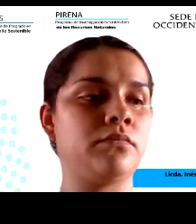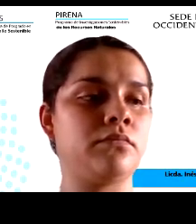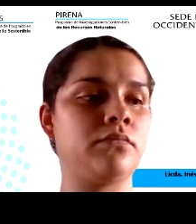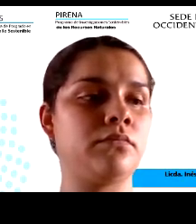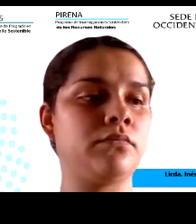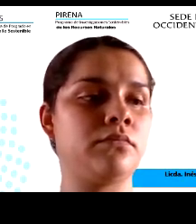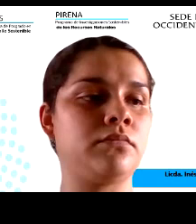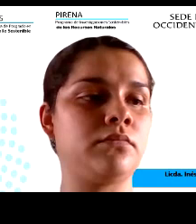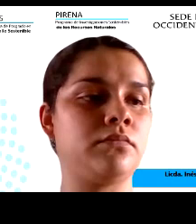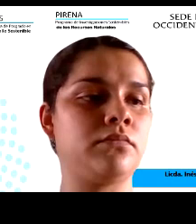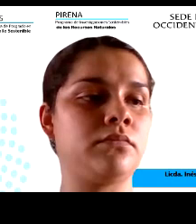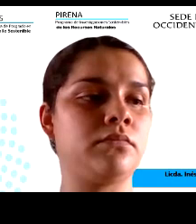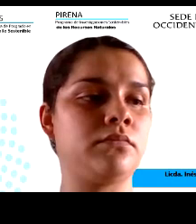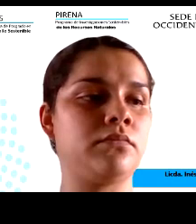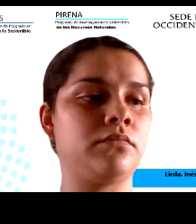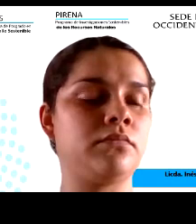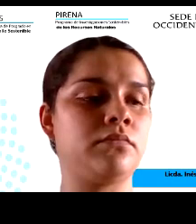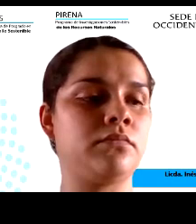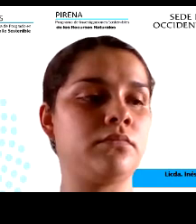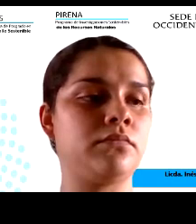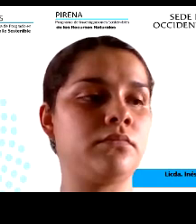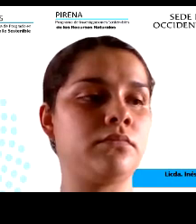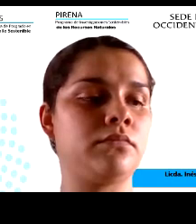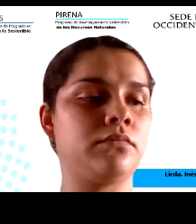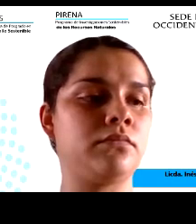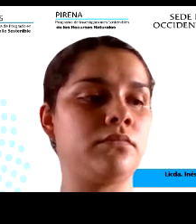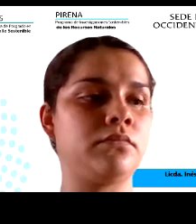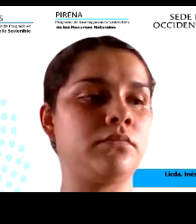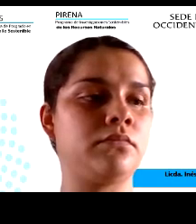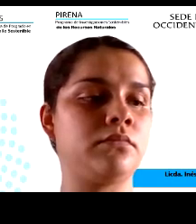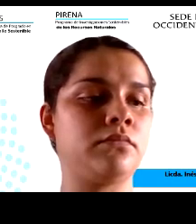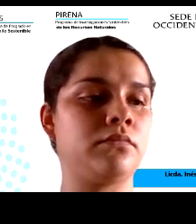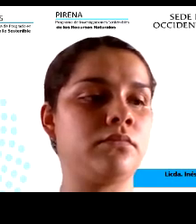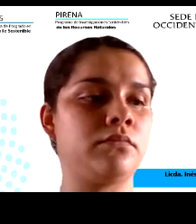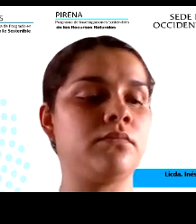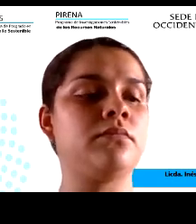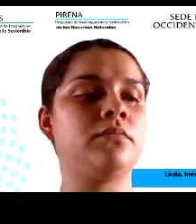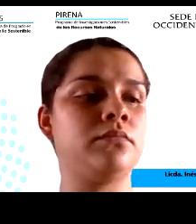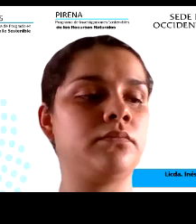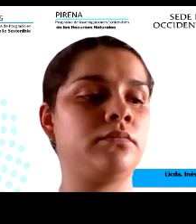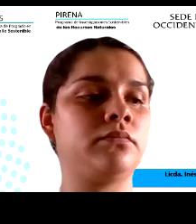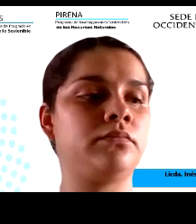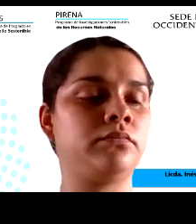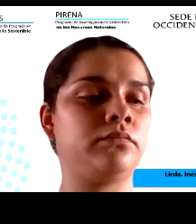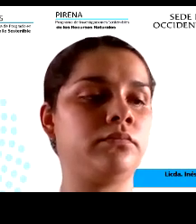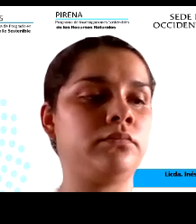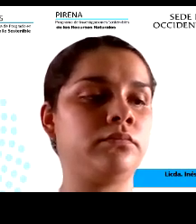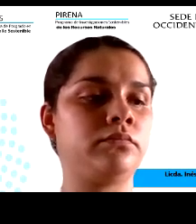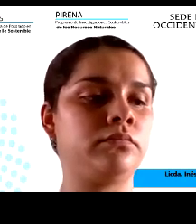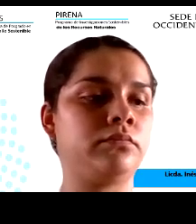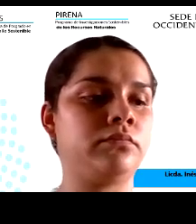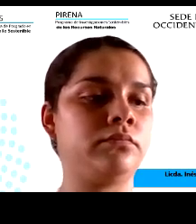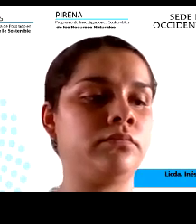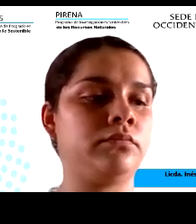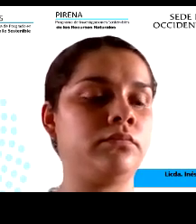parte. Eh, Principalmente es eso, pero no hay otro, digamos, de